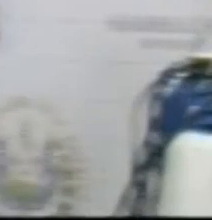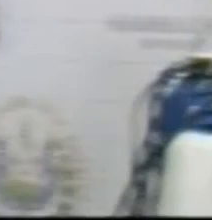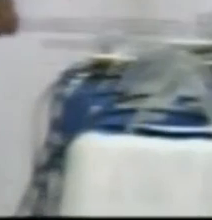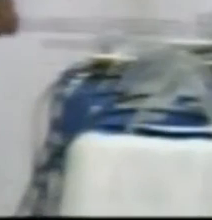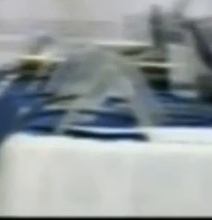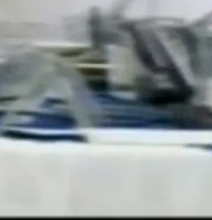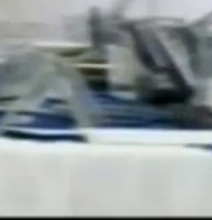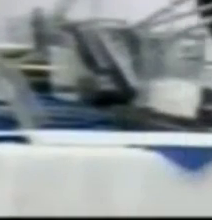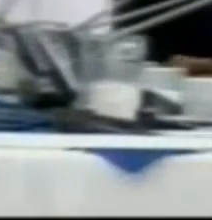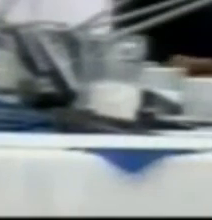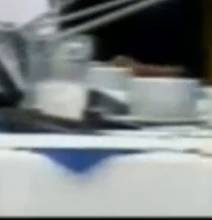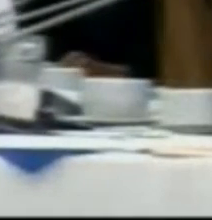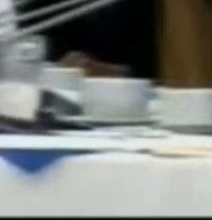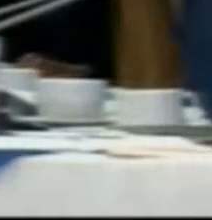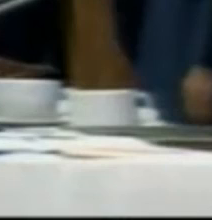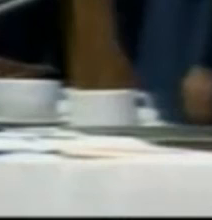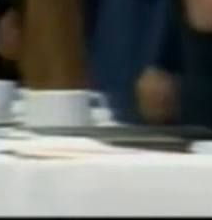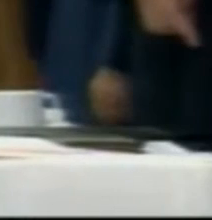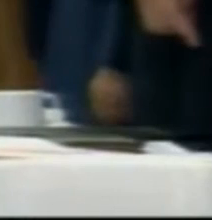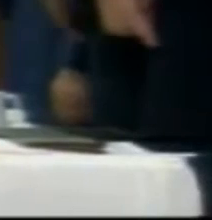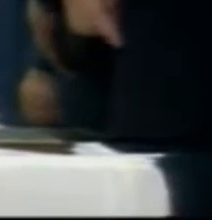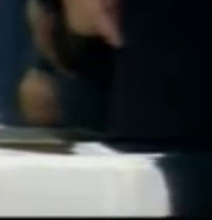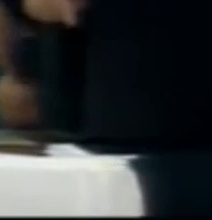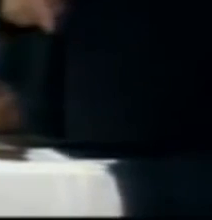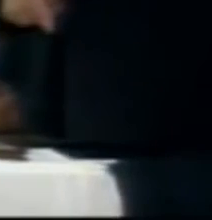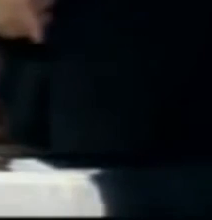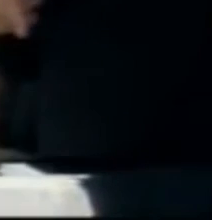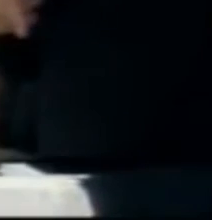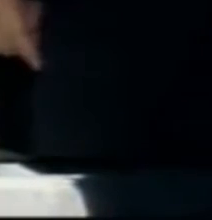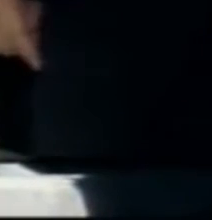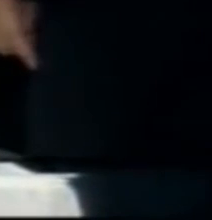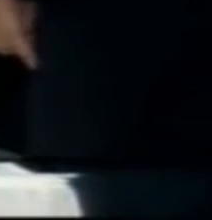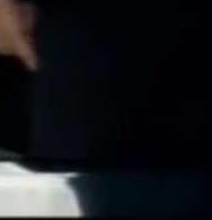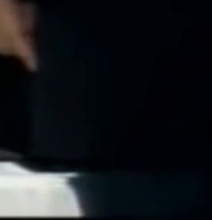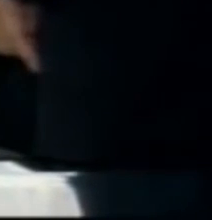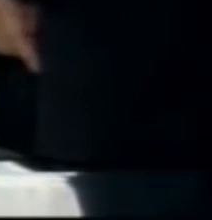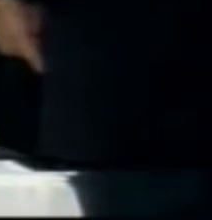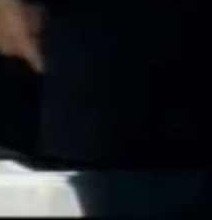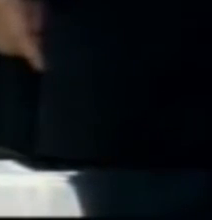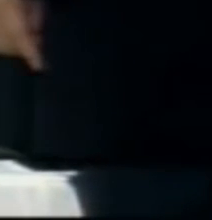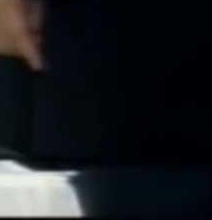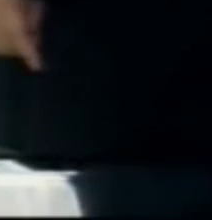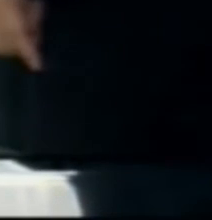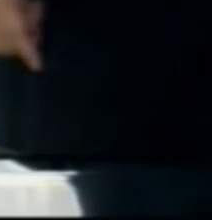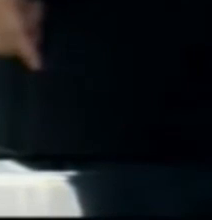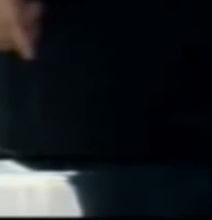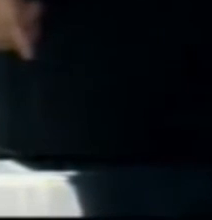Finaliza la entrevista del licenciado Gilberto Canjura Velázquez. Saluda en estos